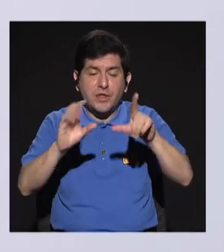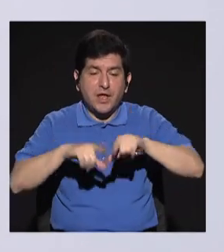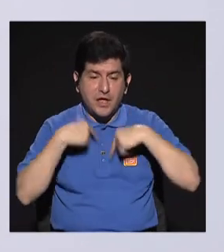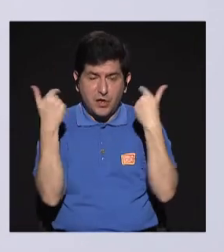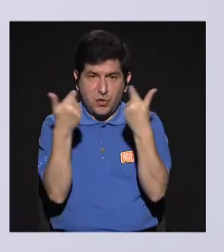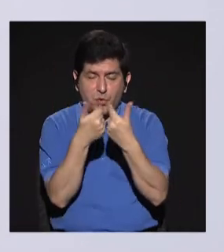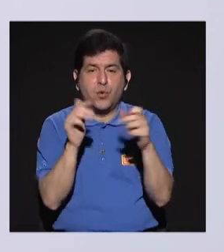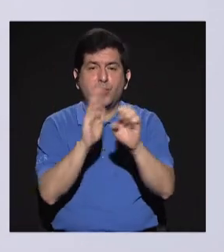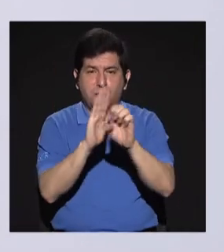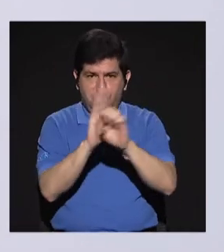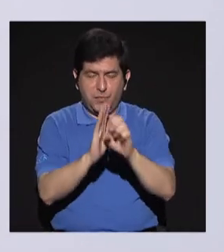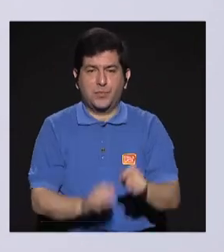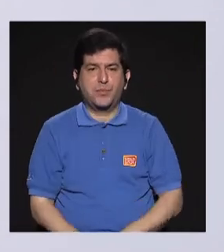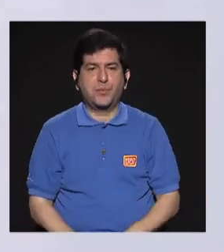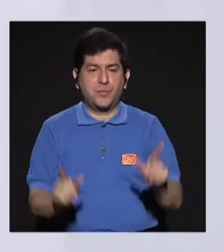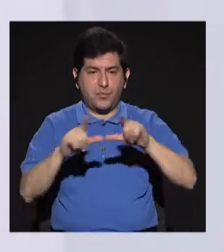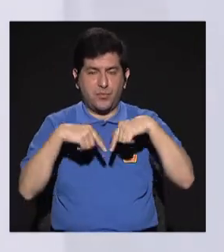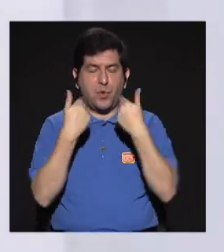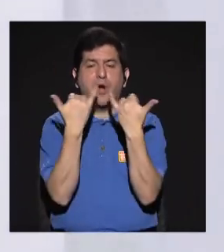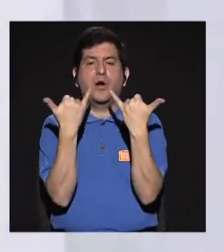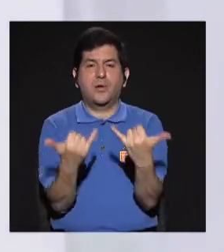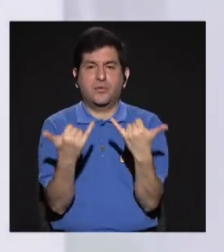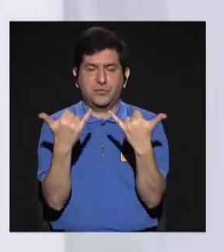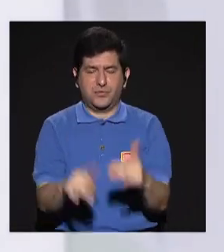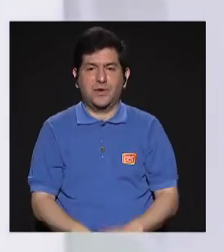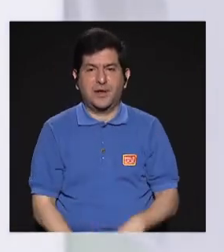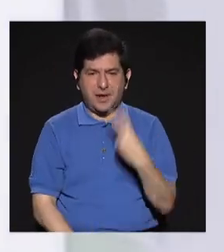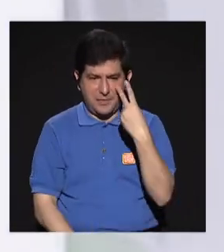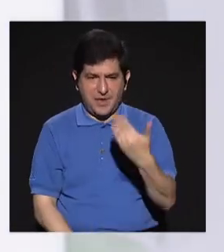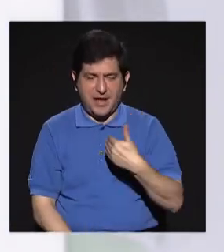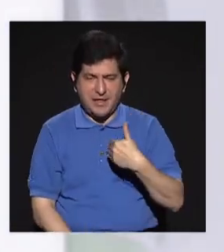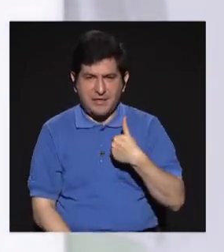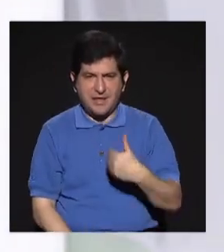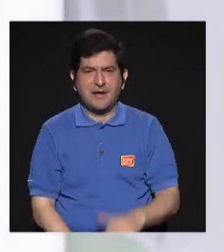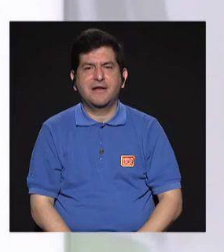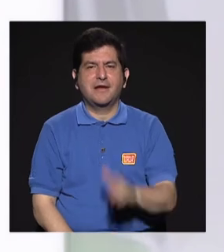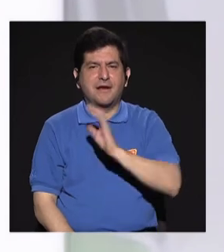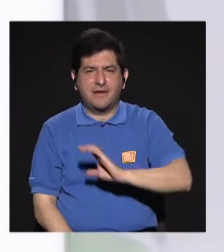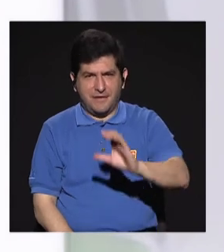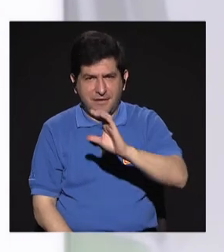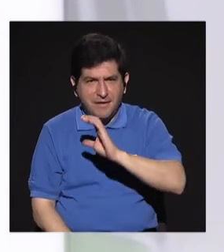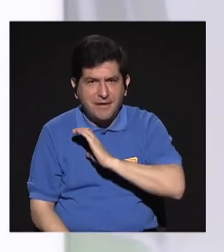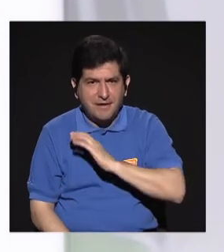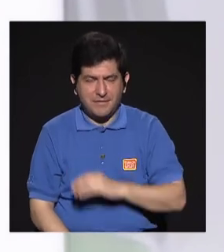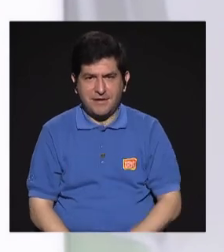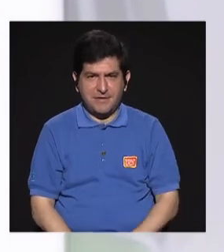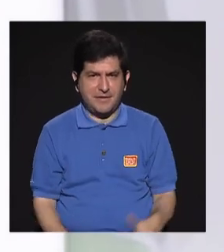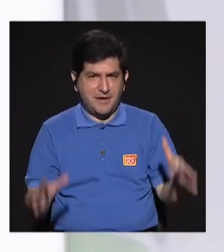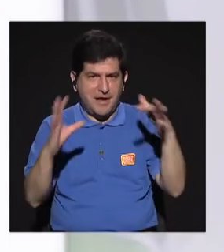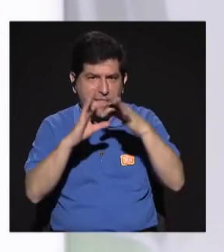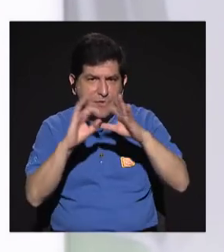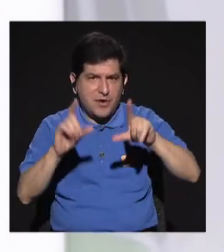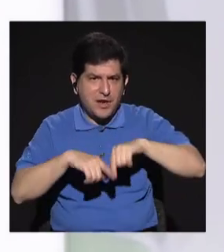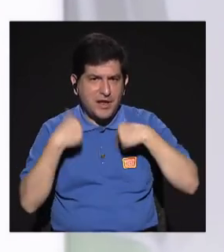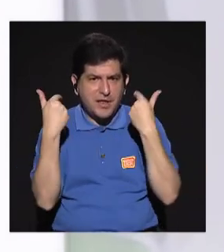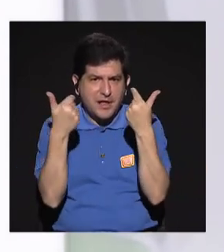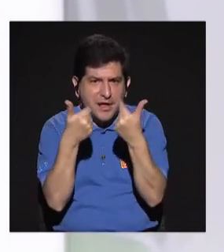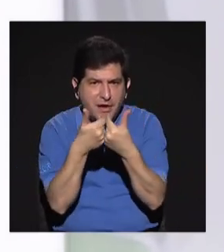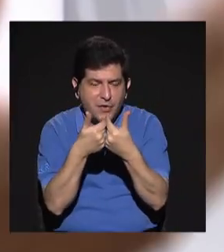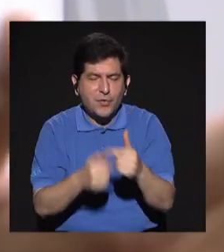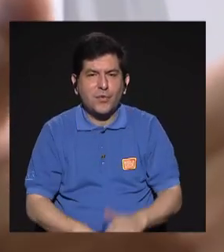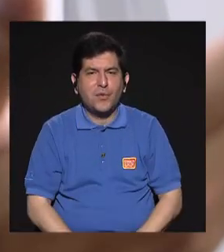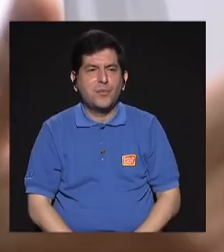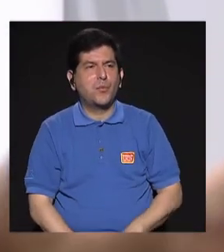asociarlo a ciertos grupos por ejemplo a grupos actuales bueno mira tiene características que se asocian a